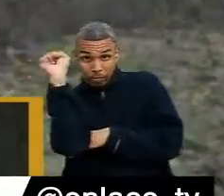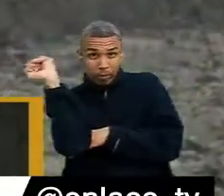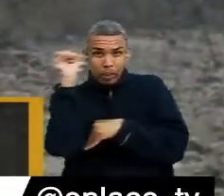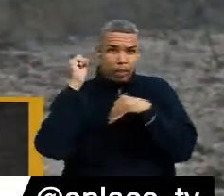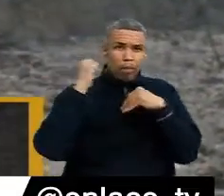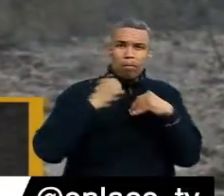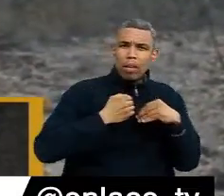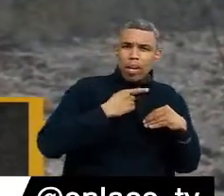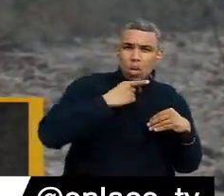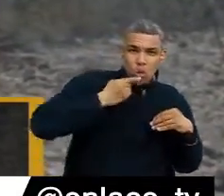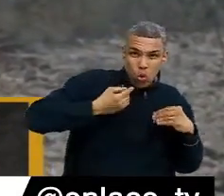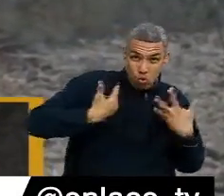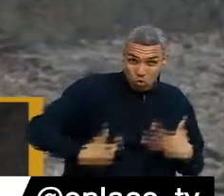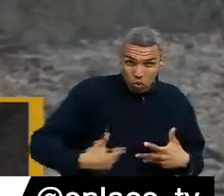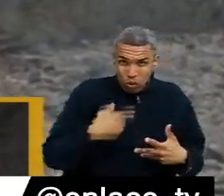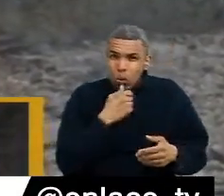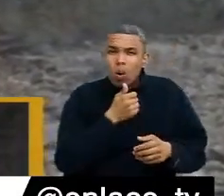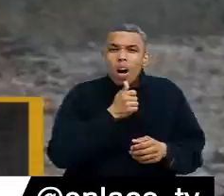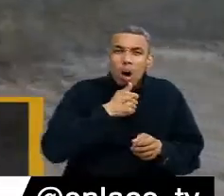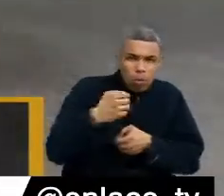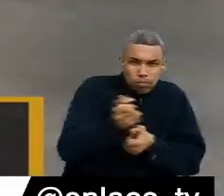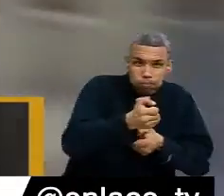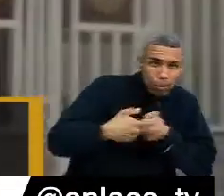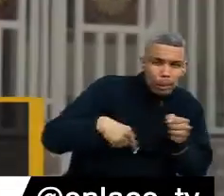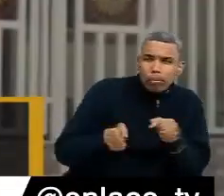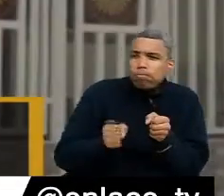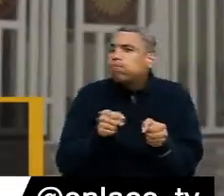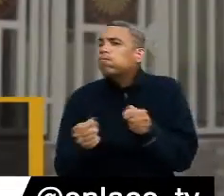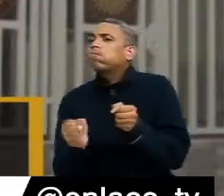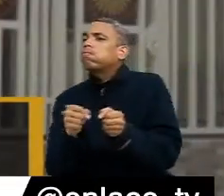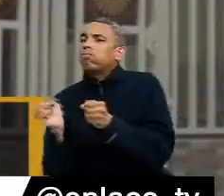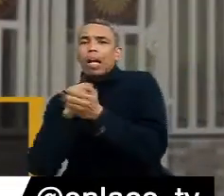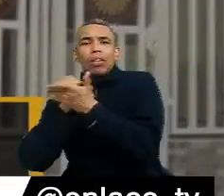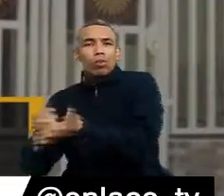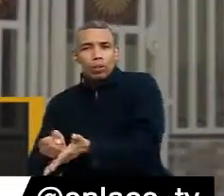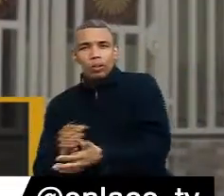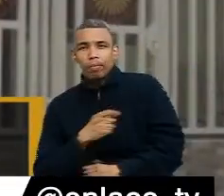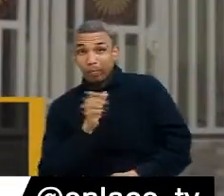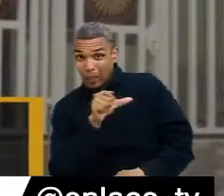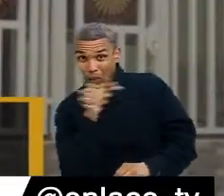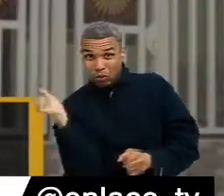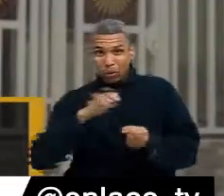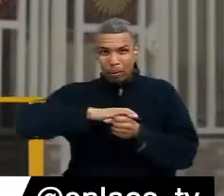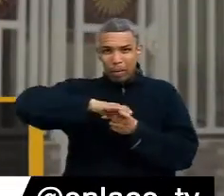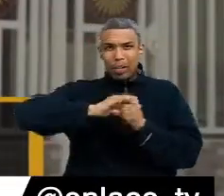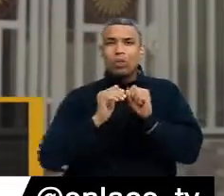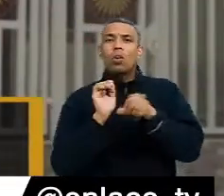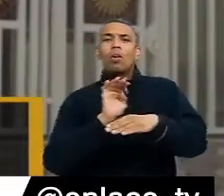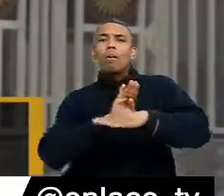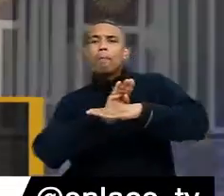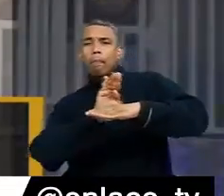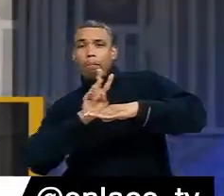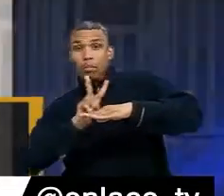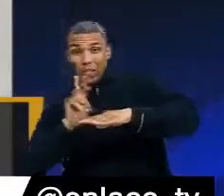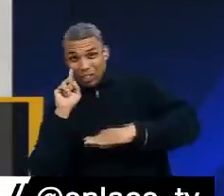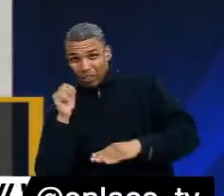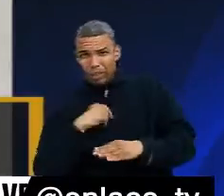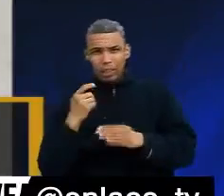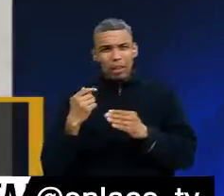el fuego forestal en esta zona rural. El otro caso se registró en el barrio Buenavista de la Comuna 4 de la ciudad, producido al parecer por